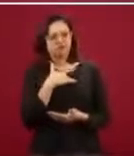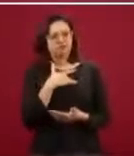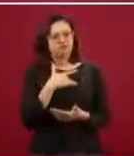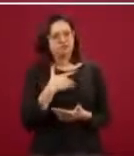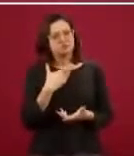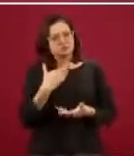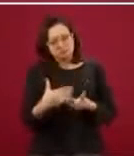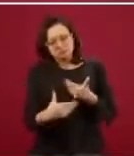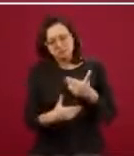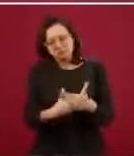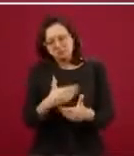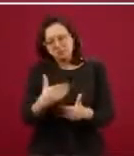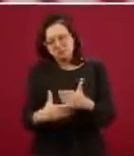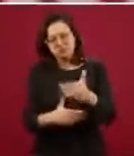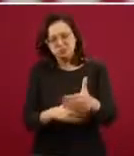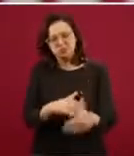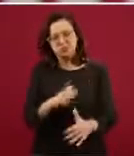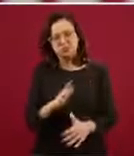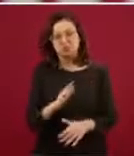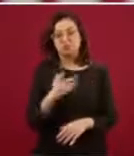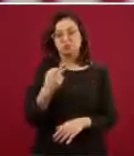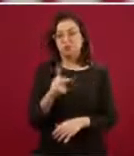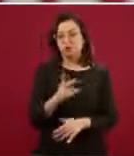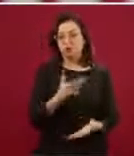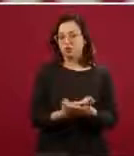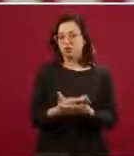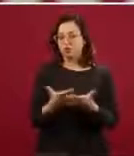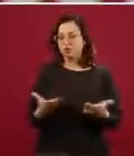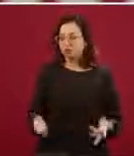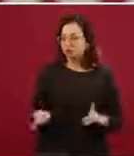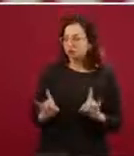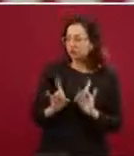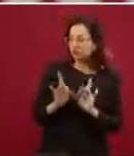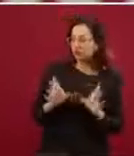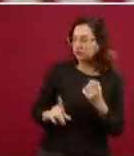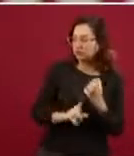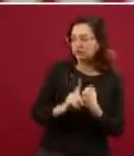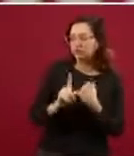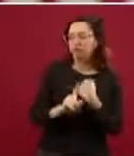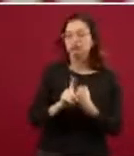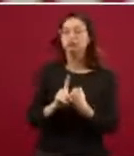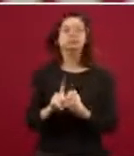hablando de junio para que